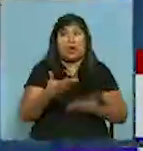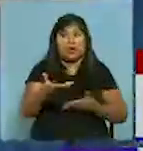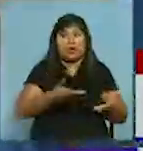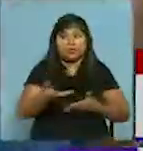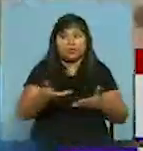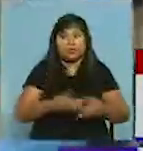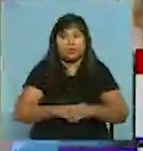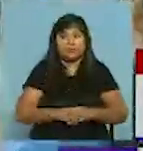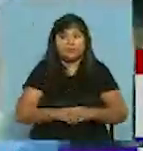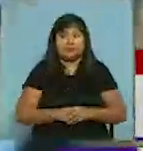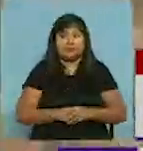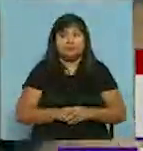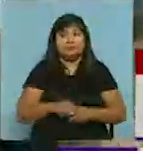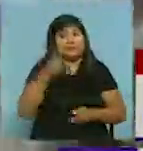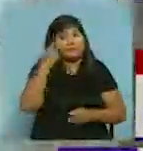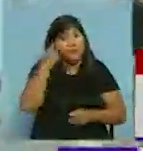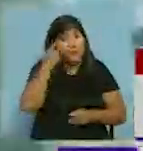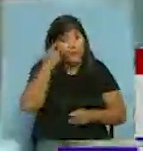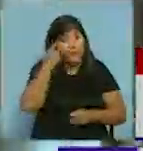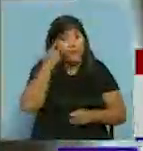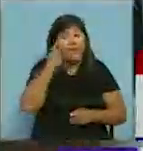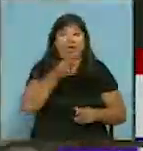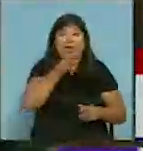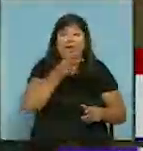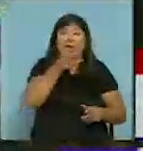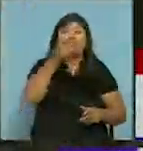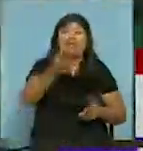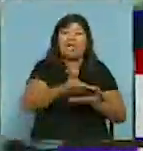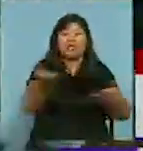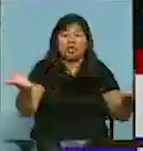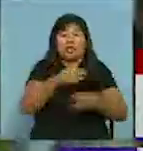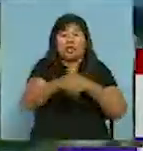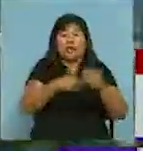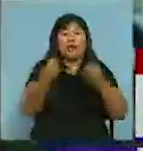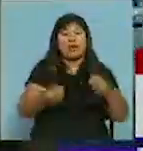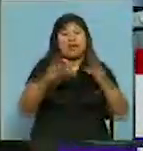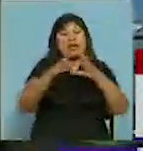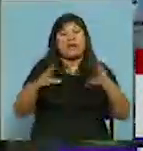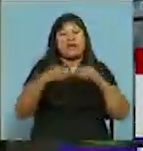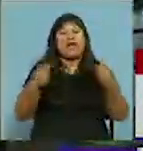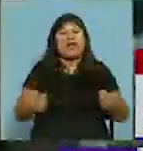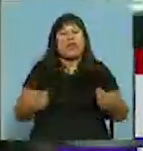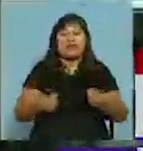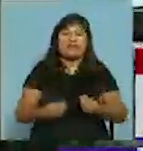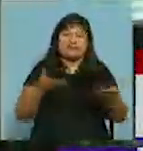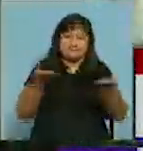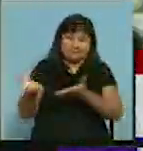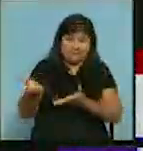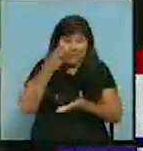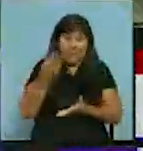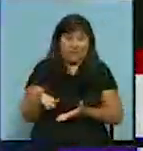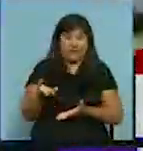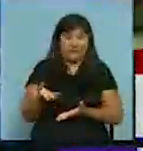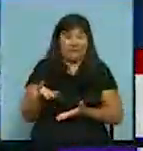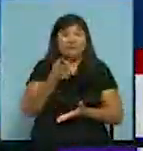el conseller cuál es el mensaje navideño para todas las familias cusqueñas puedes recibir a jesús de esta forma no sé bien lo que